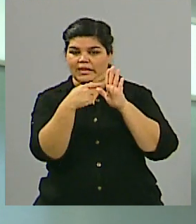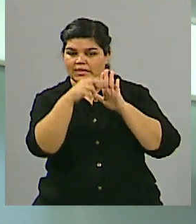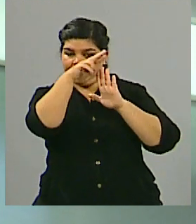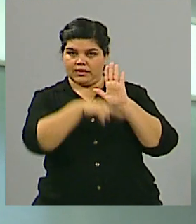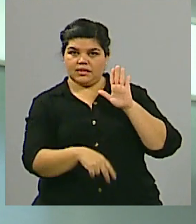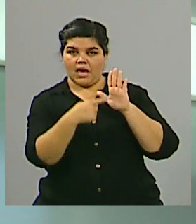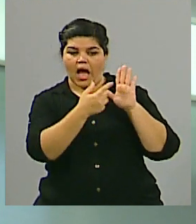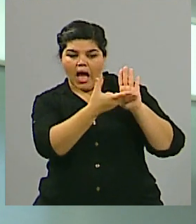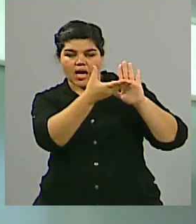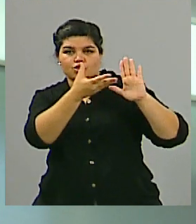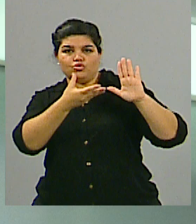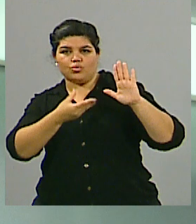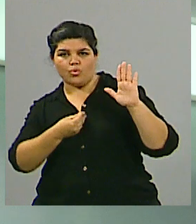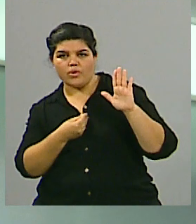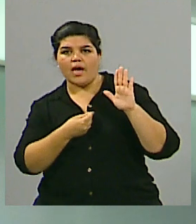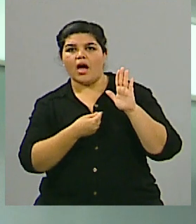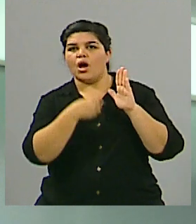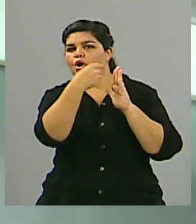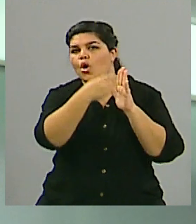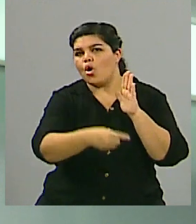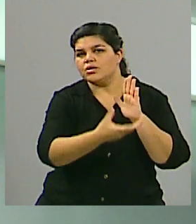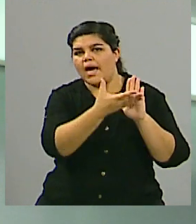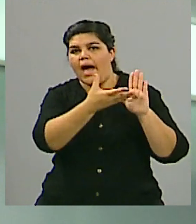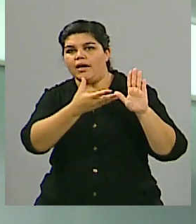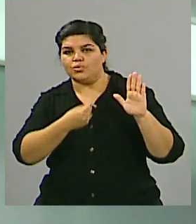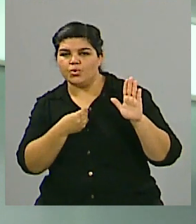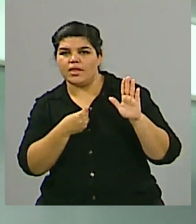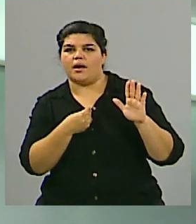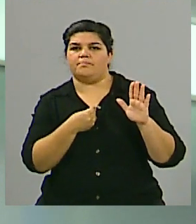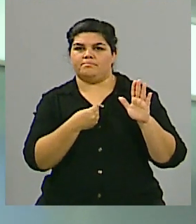me ayude, que me dé algunos elementos para trabajar esta situación.